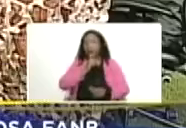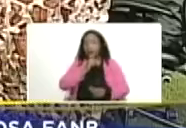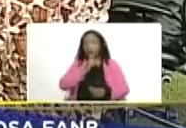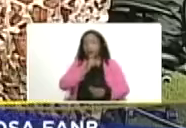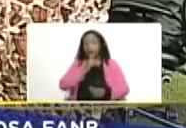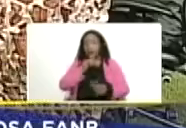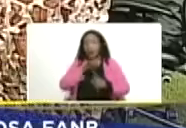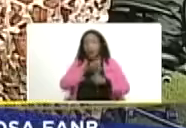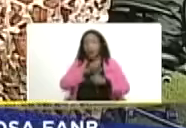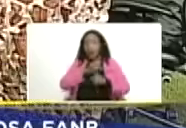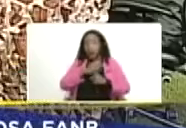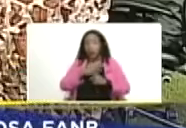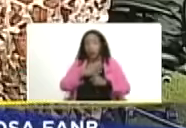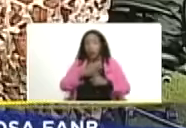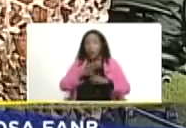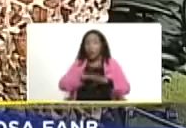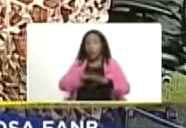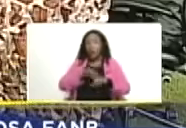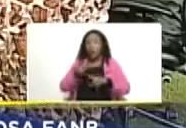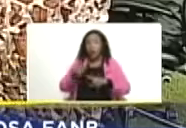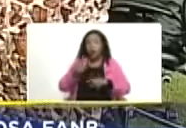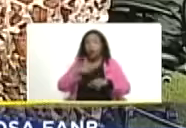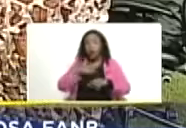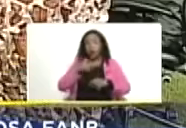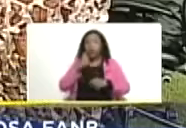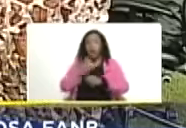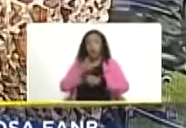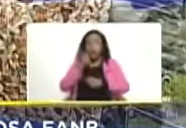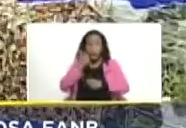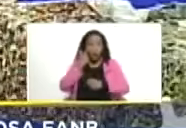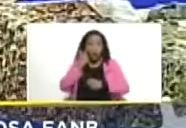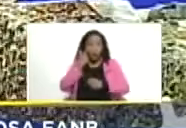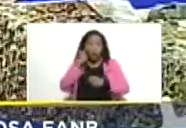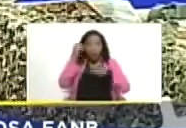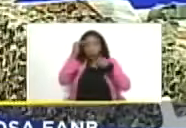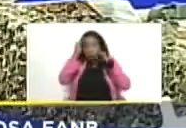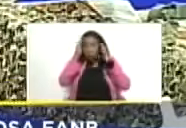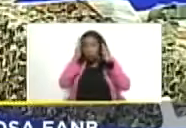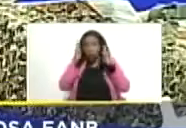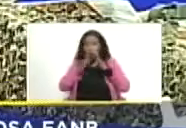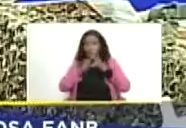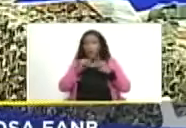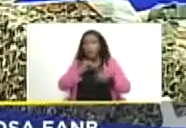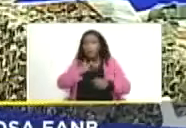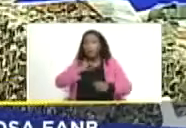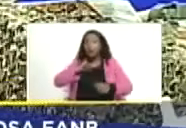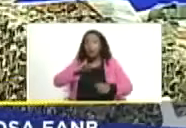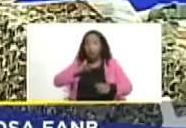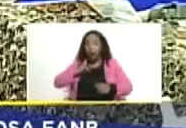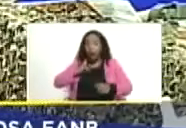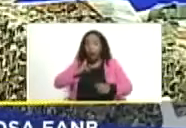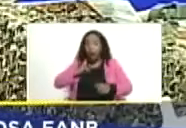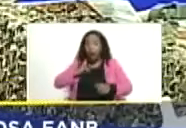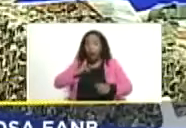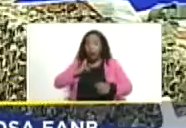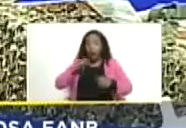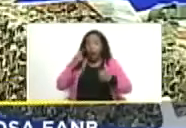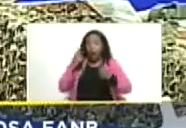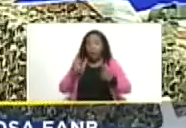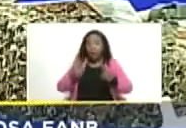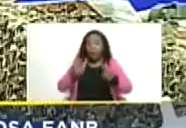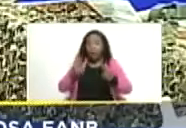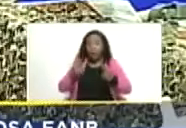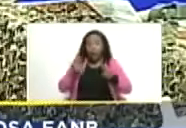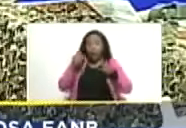situación. Por eso hay que estar pendientes permanentemente de todo el personal que pasa a la reserva activa, que se